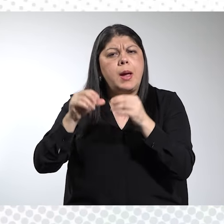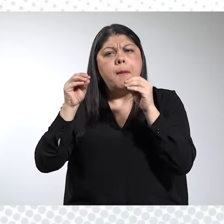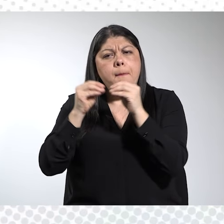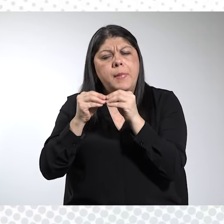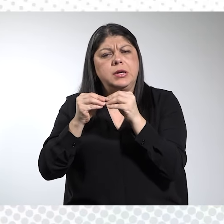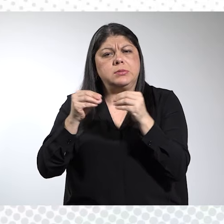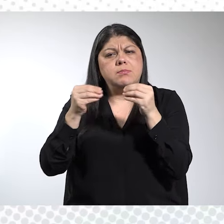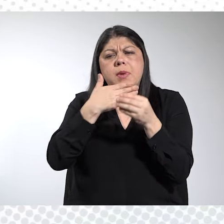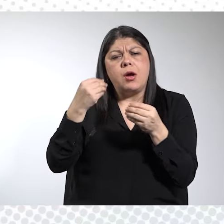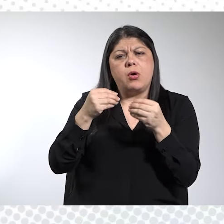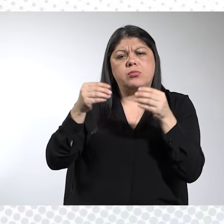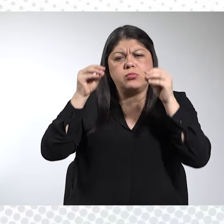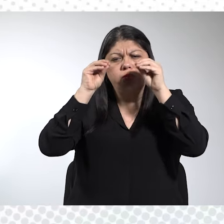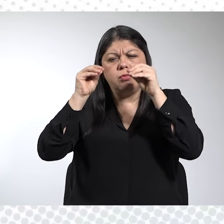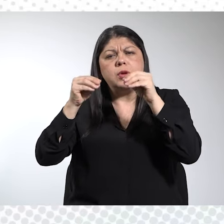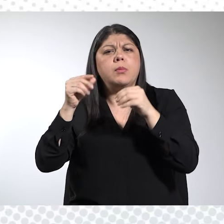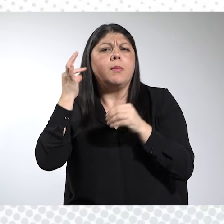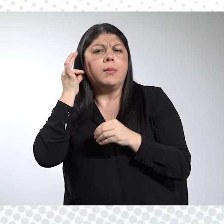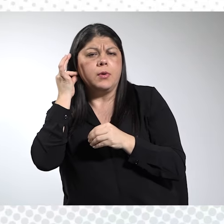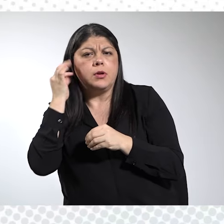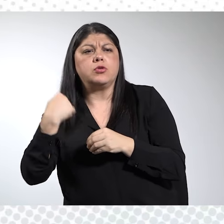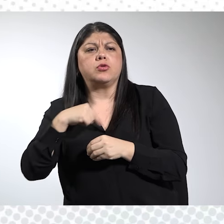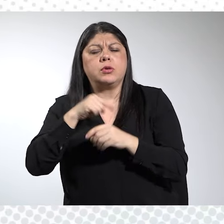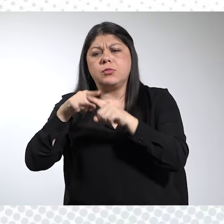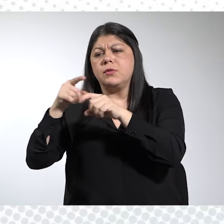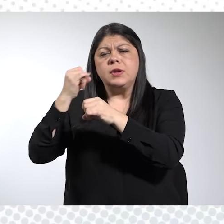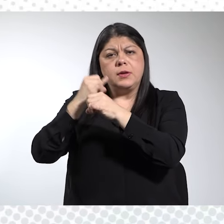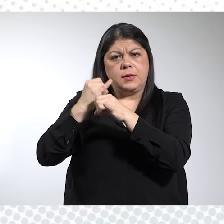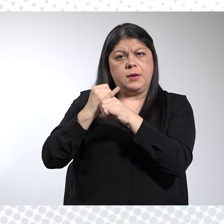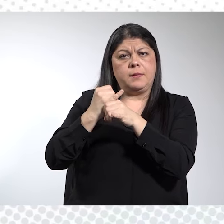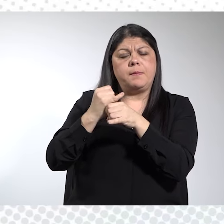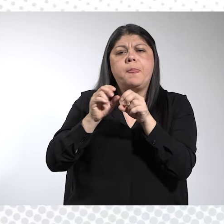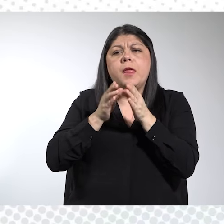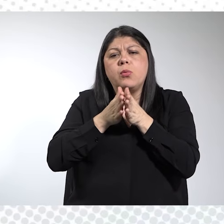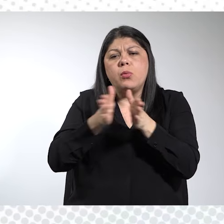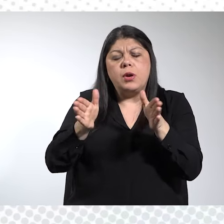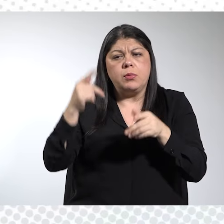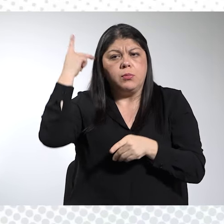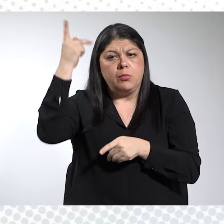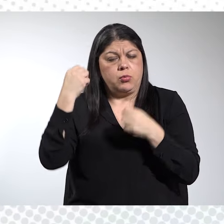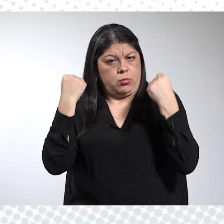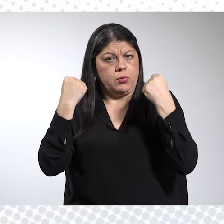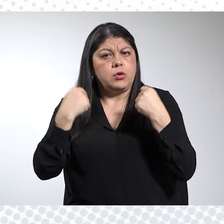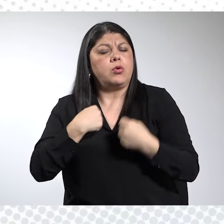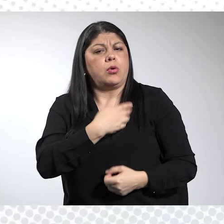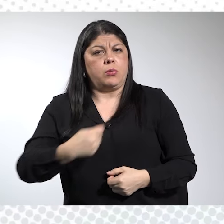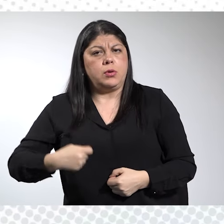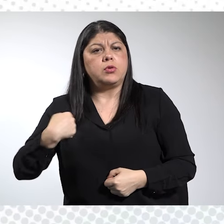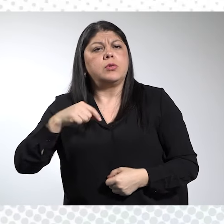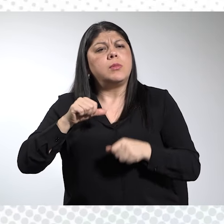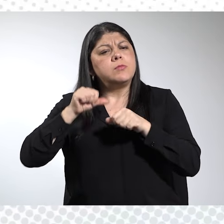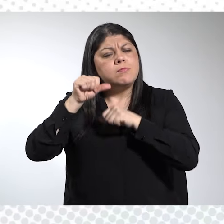y mejor los contenidos para las mujeres y sabemos que esta institucionalidad dentro de la red del Poder Ejecutivo y yo como